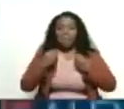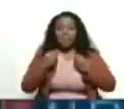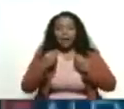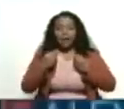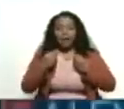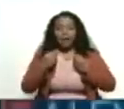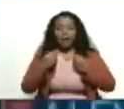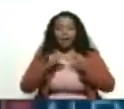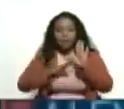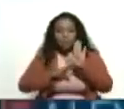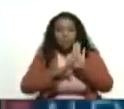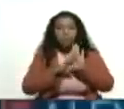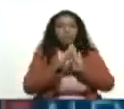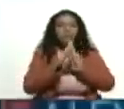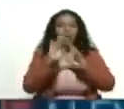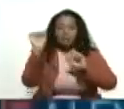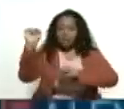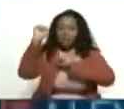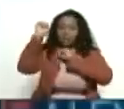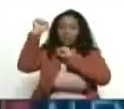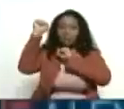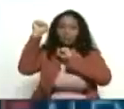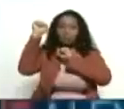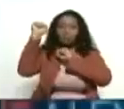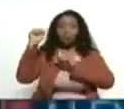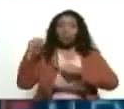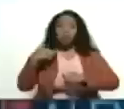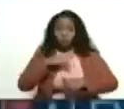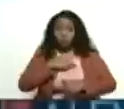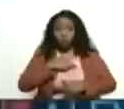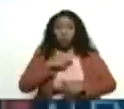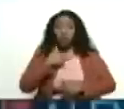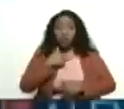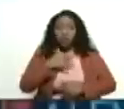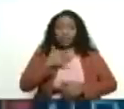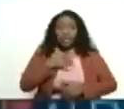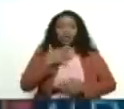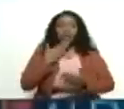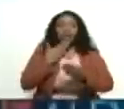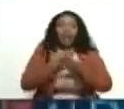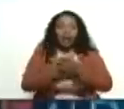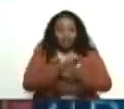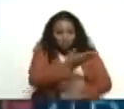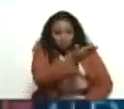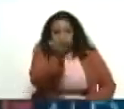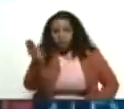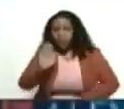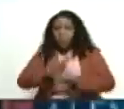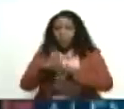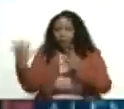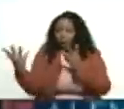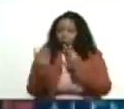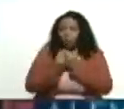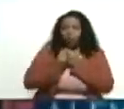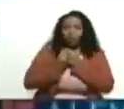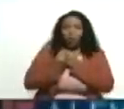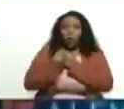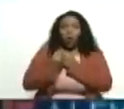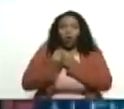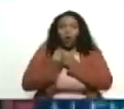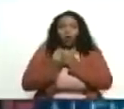mal. Así que hoy no puedo sino que estar agradecida con todos ustedes por acompañarnos en este